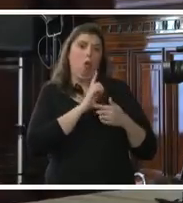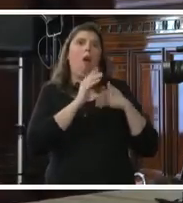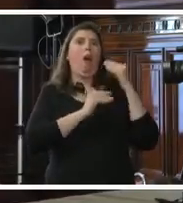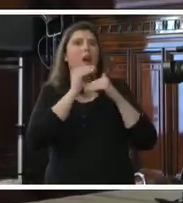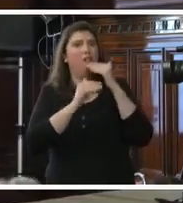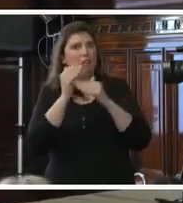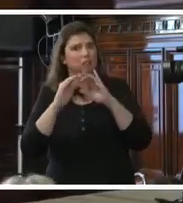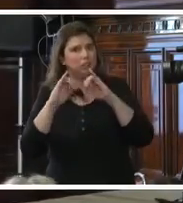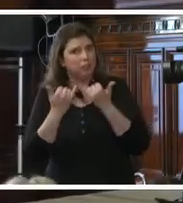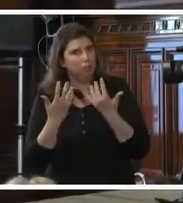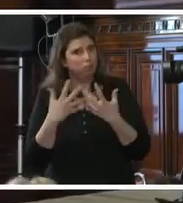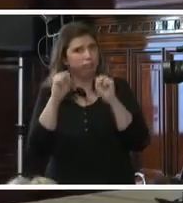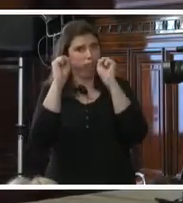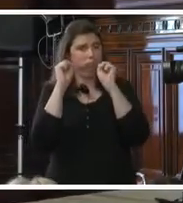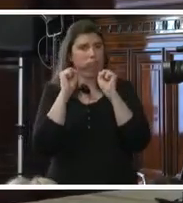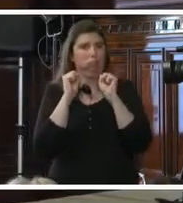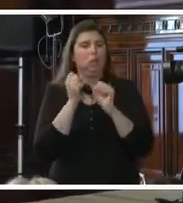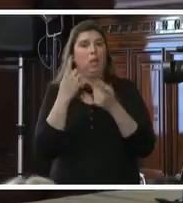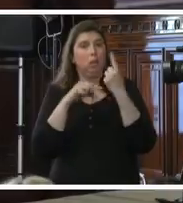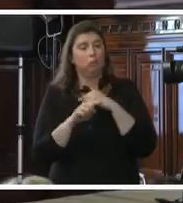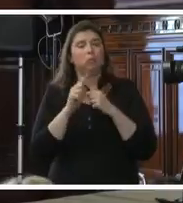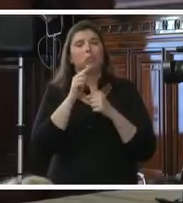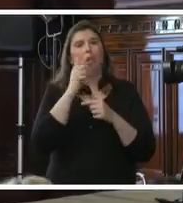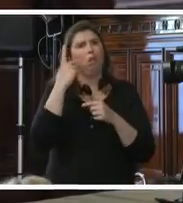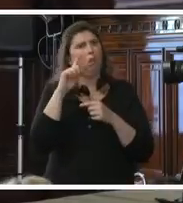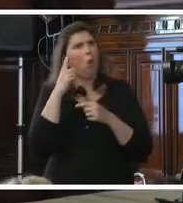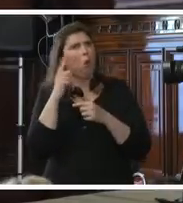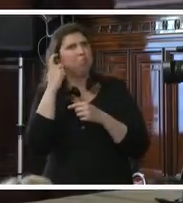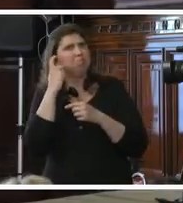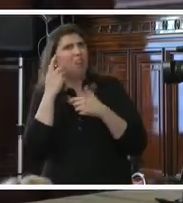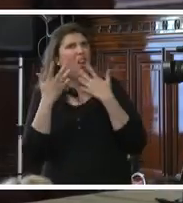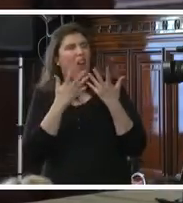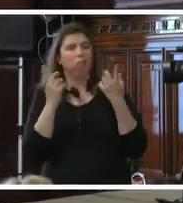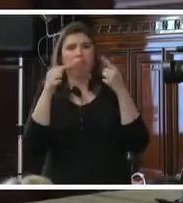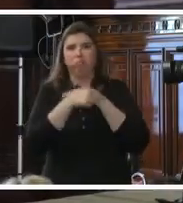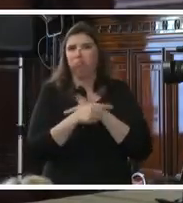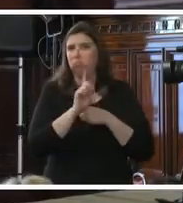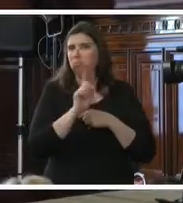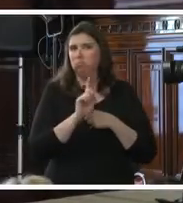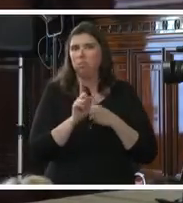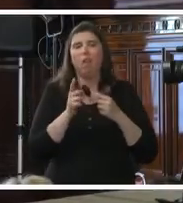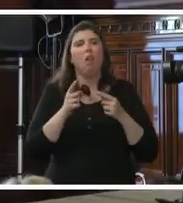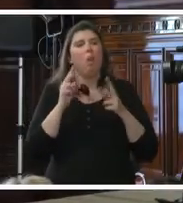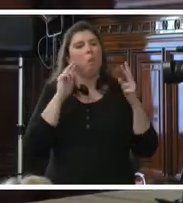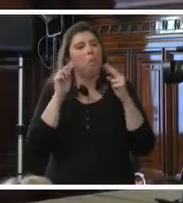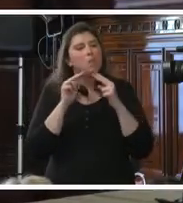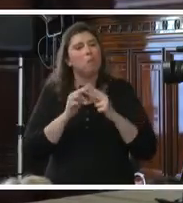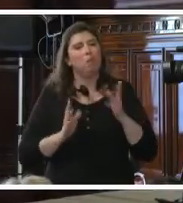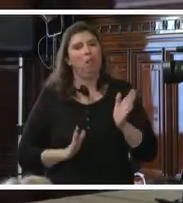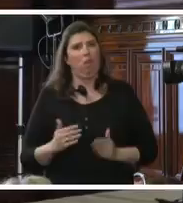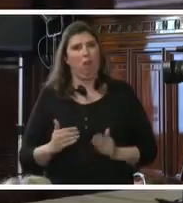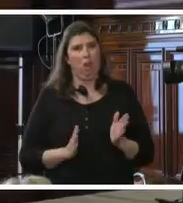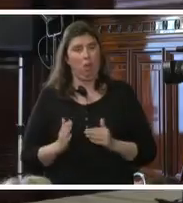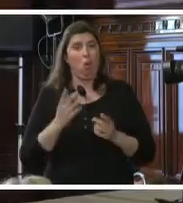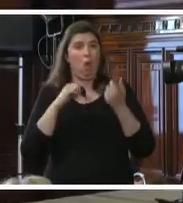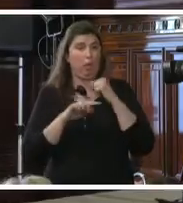hemos tenido, imponiendo ideologías que no responden a una perspectiva de género. Y justamente también pensando